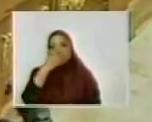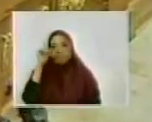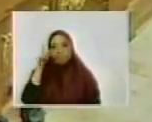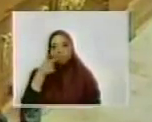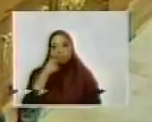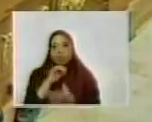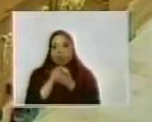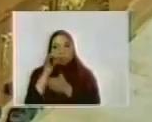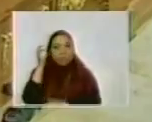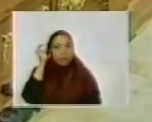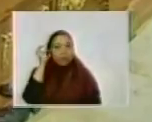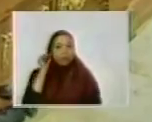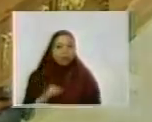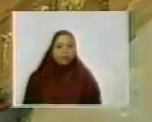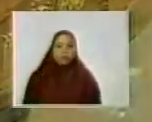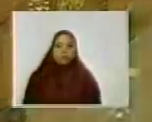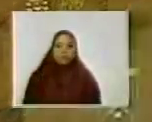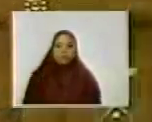Quiero